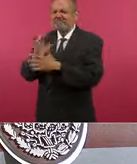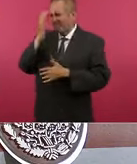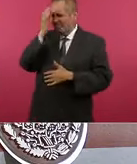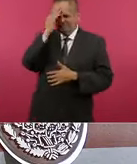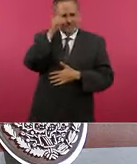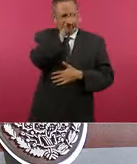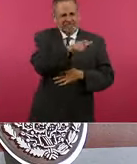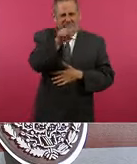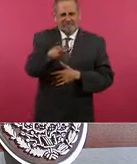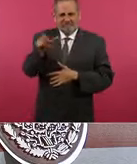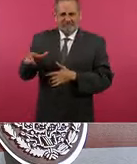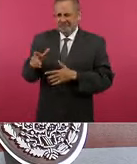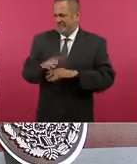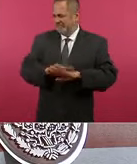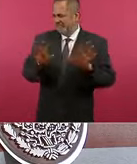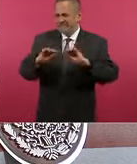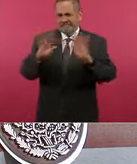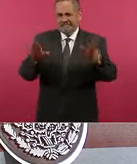términos medios.